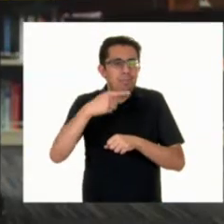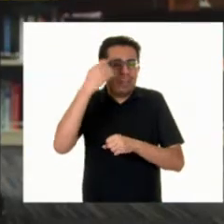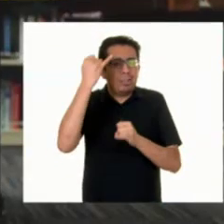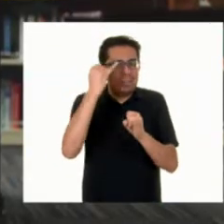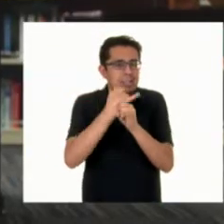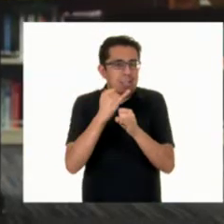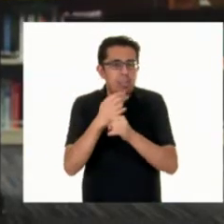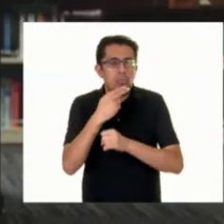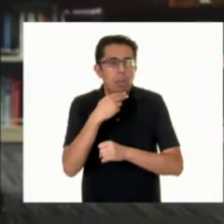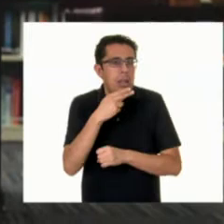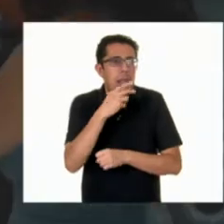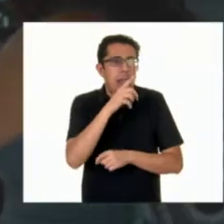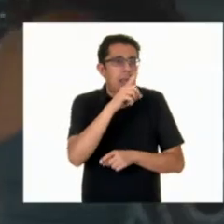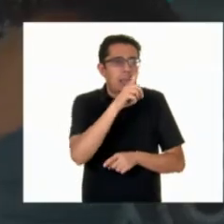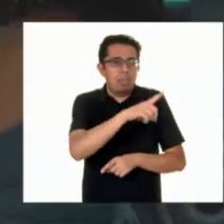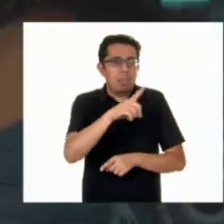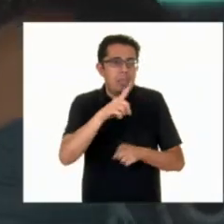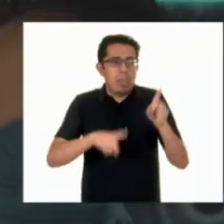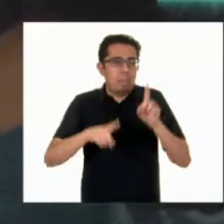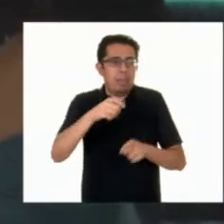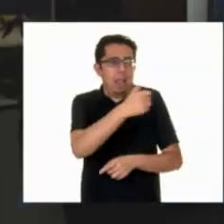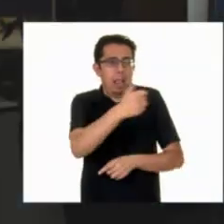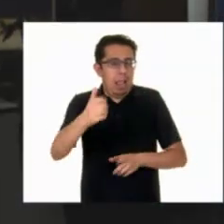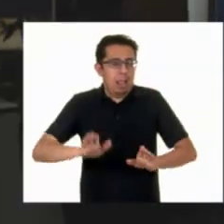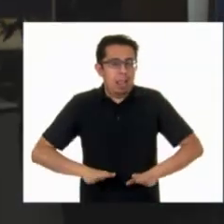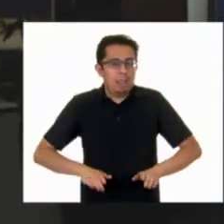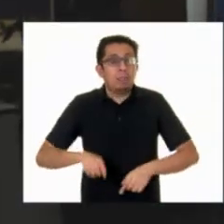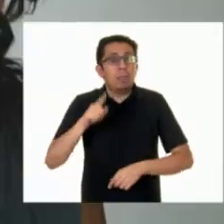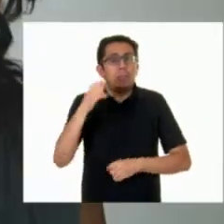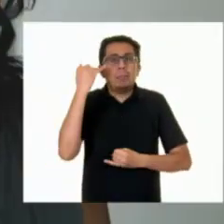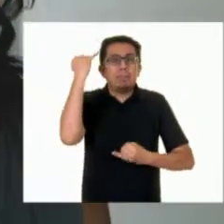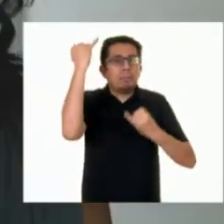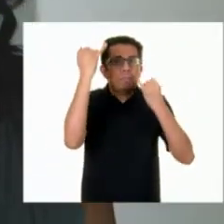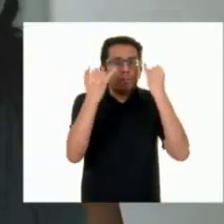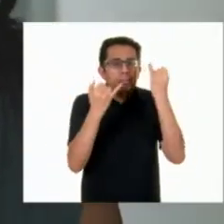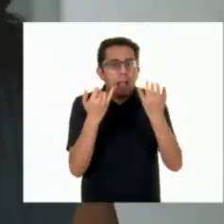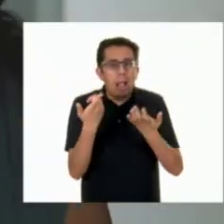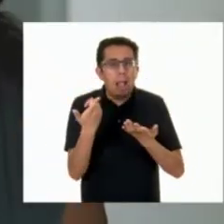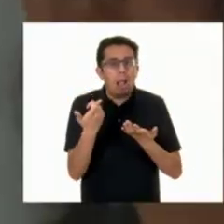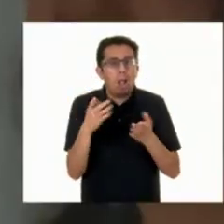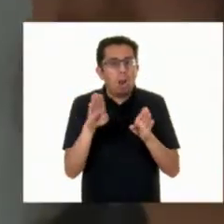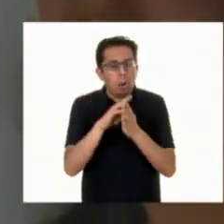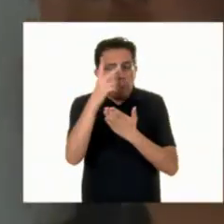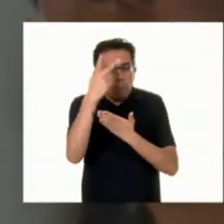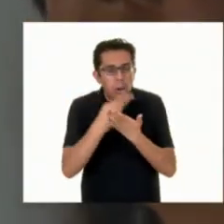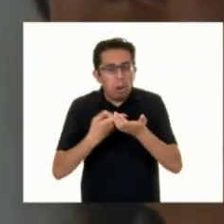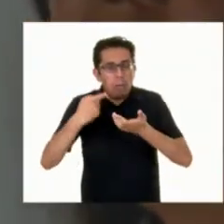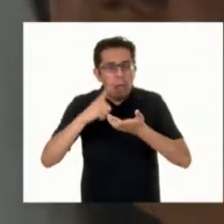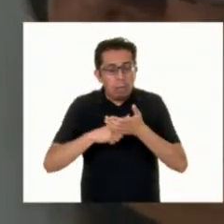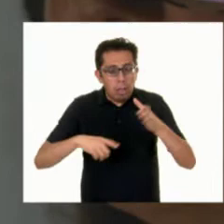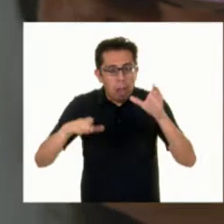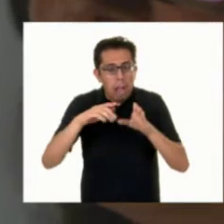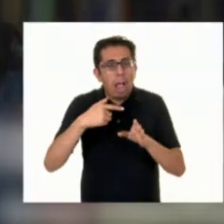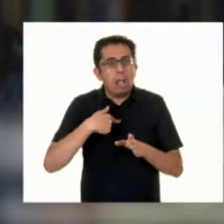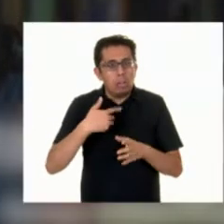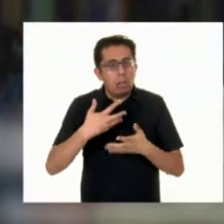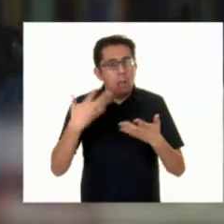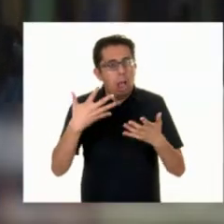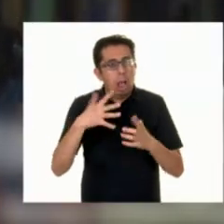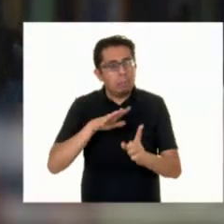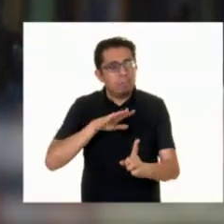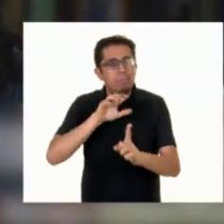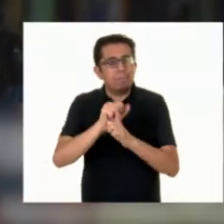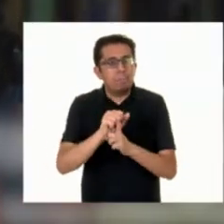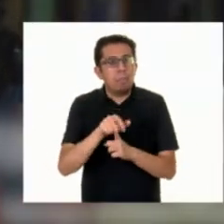sus necesidades específicas. Lo que tú imaginas que un software debería de hacer, yo lo hago realidad. En la